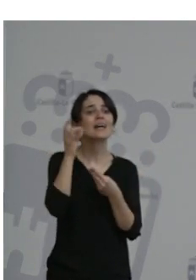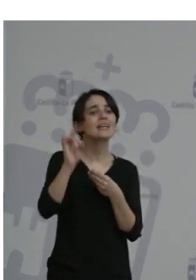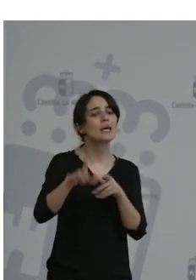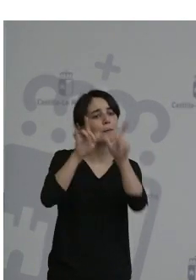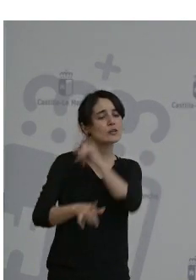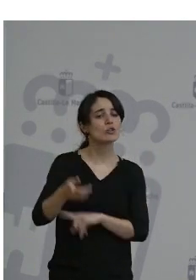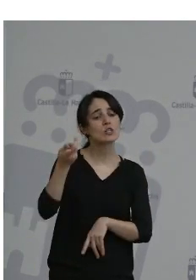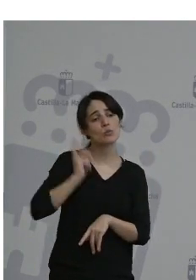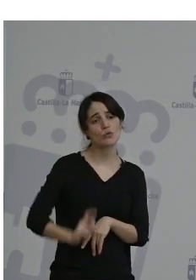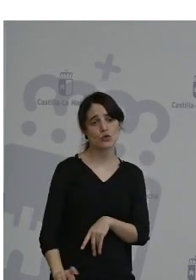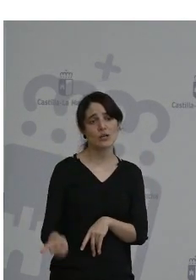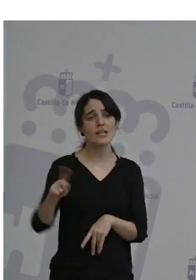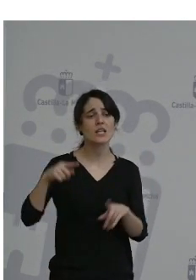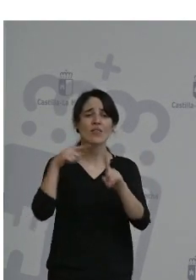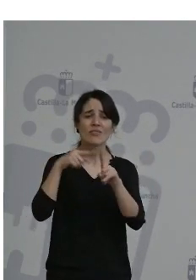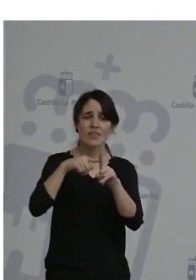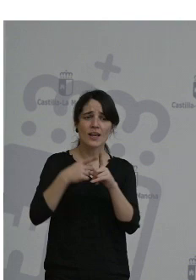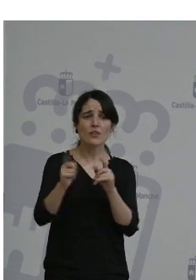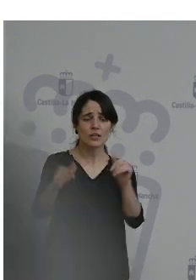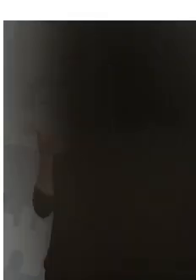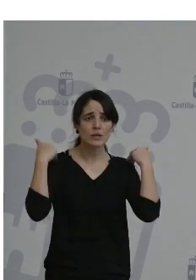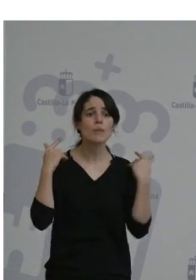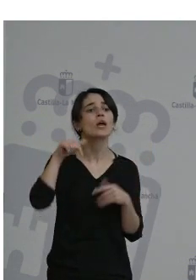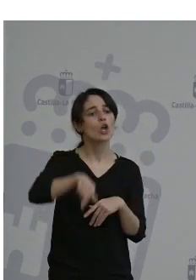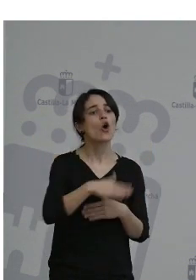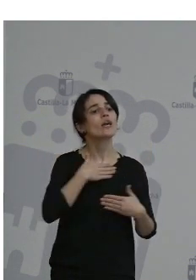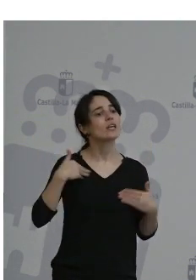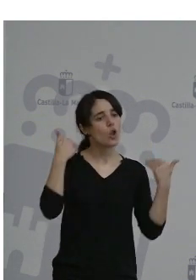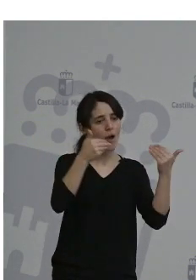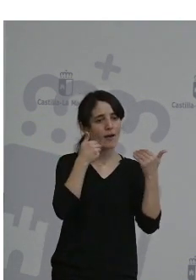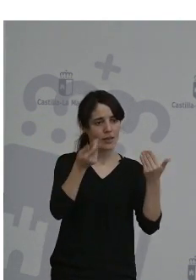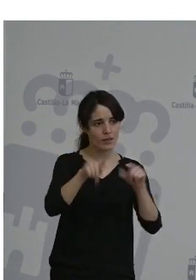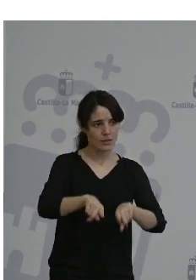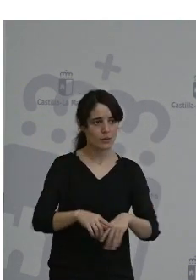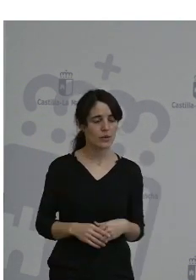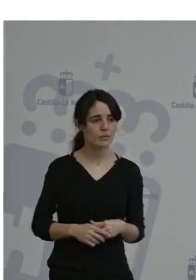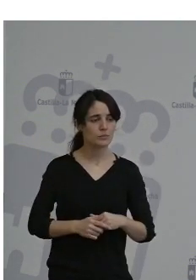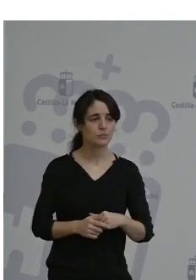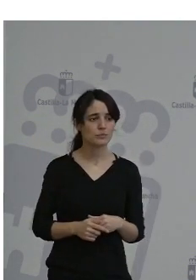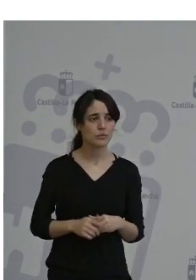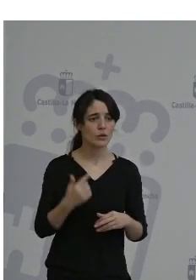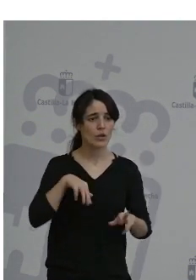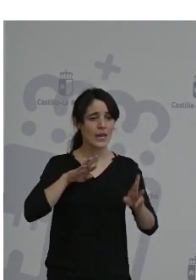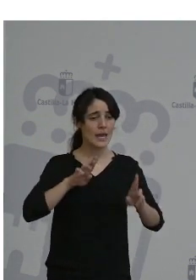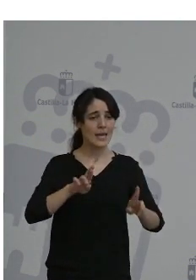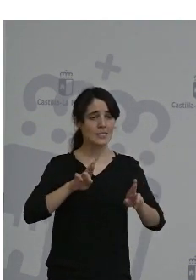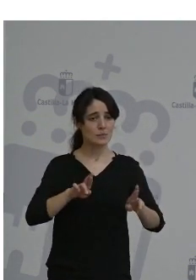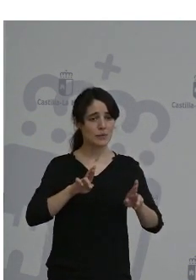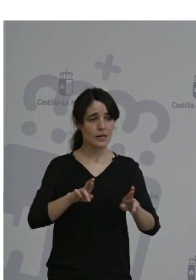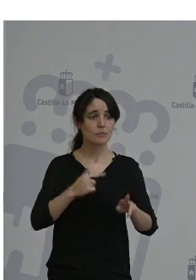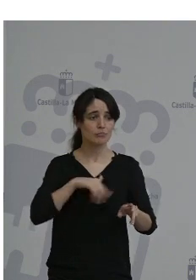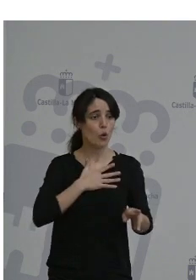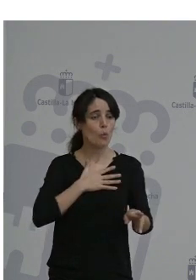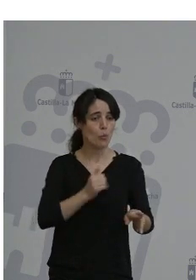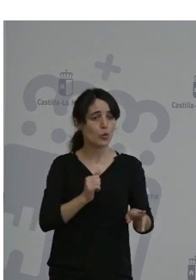responsabilidad para quienes hoy también yo tengo aquí un reconocimiento esperamos y deseamos y es nuestra voluntad